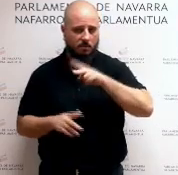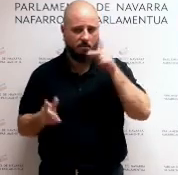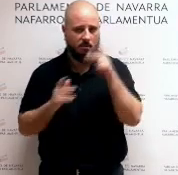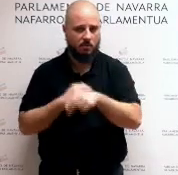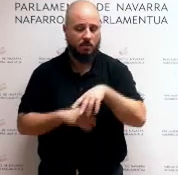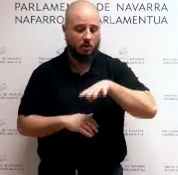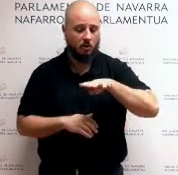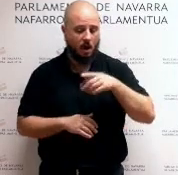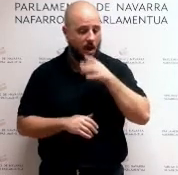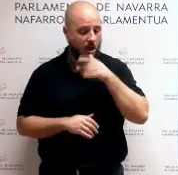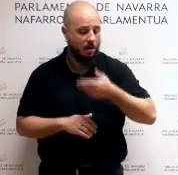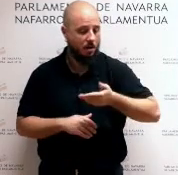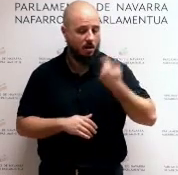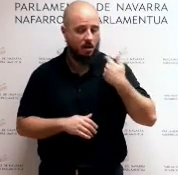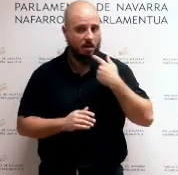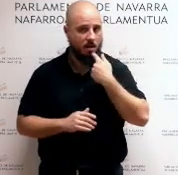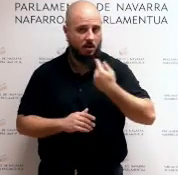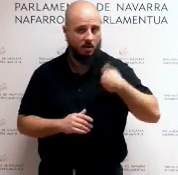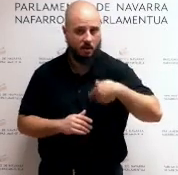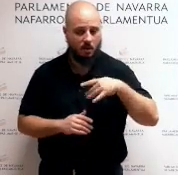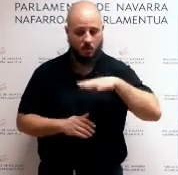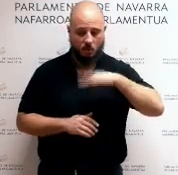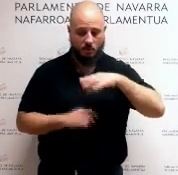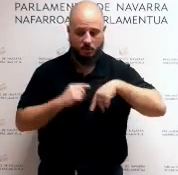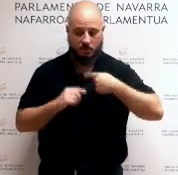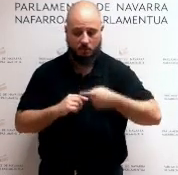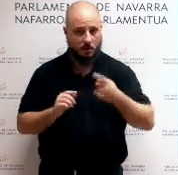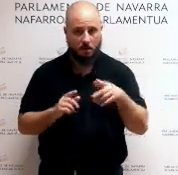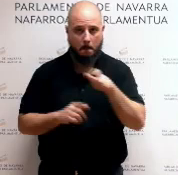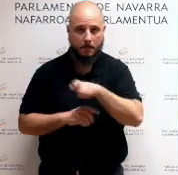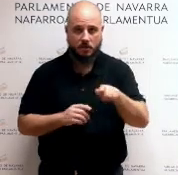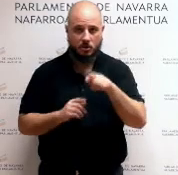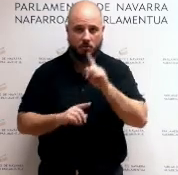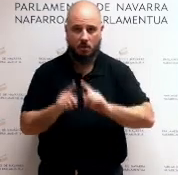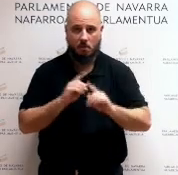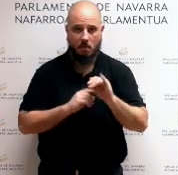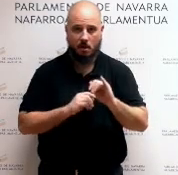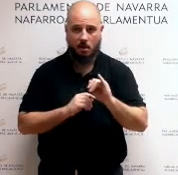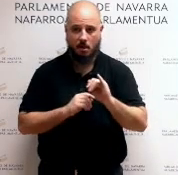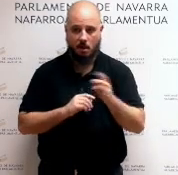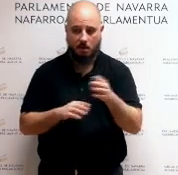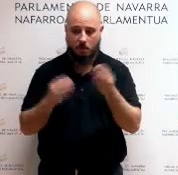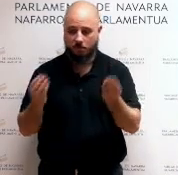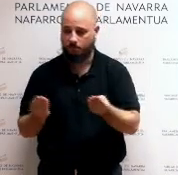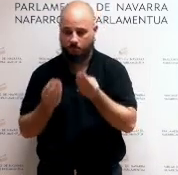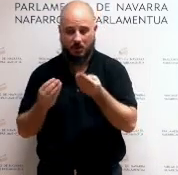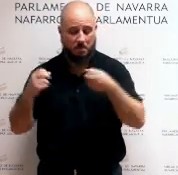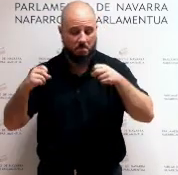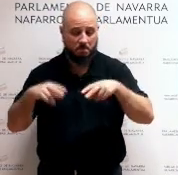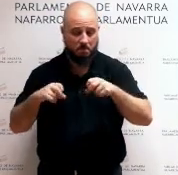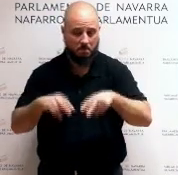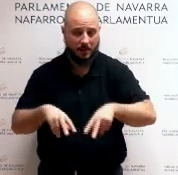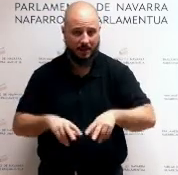meses después, la situación para estas personas, lejos de mejorar, sigue agravándose. Y tal